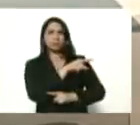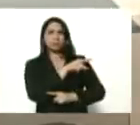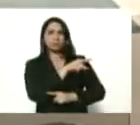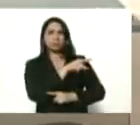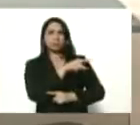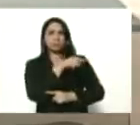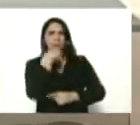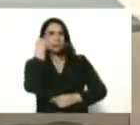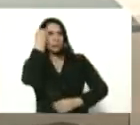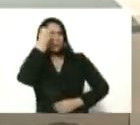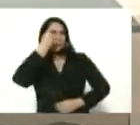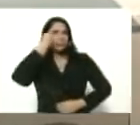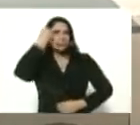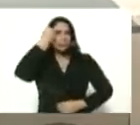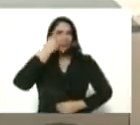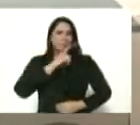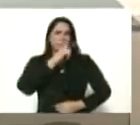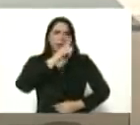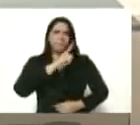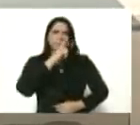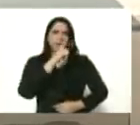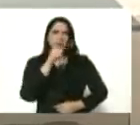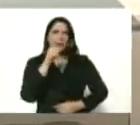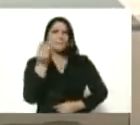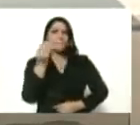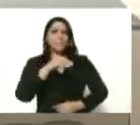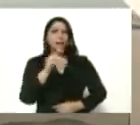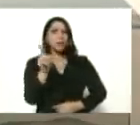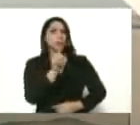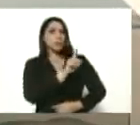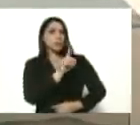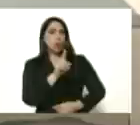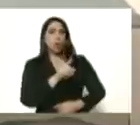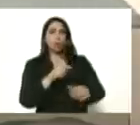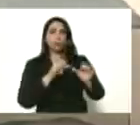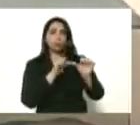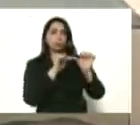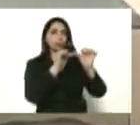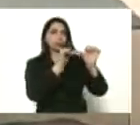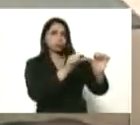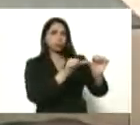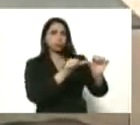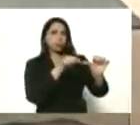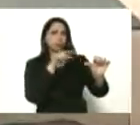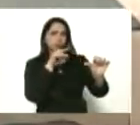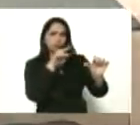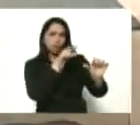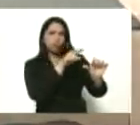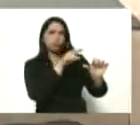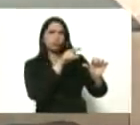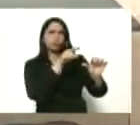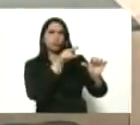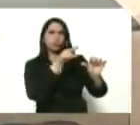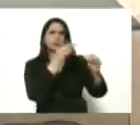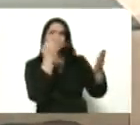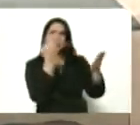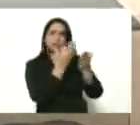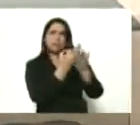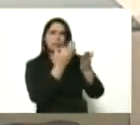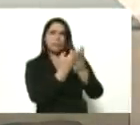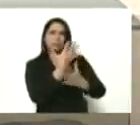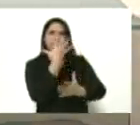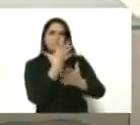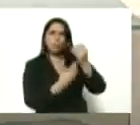Fraguaron maquinaciones, mas no prevalecerán, pues tú los pondrás en fuga.